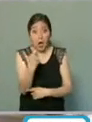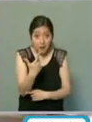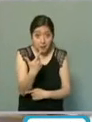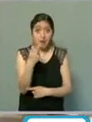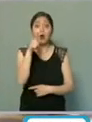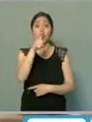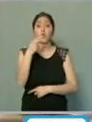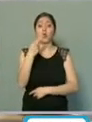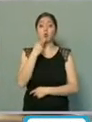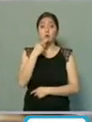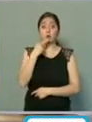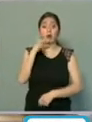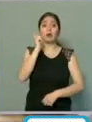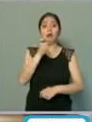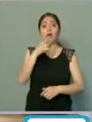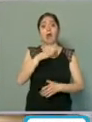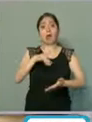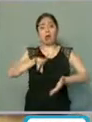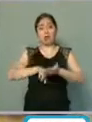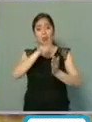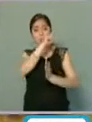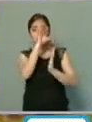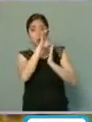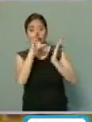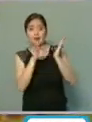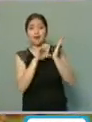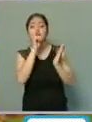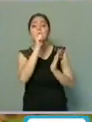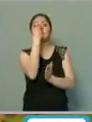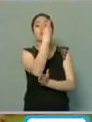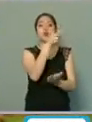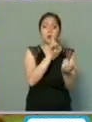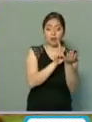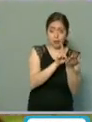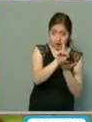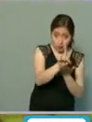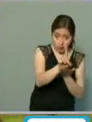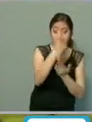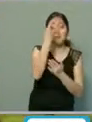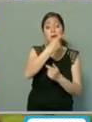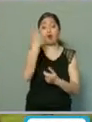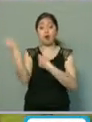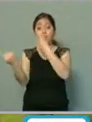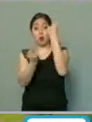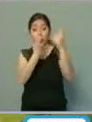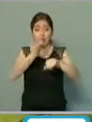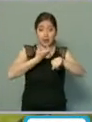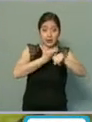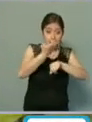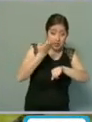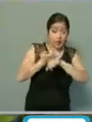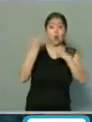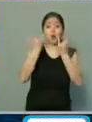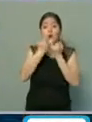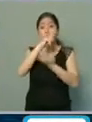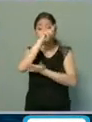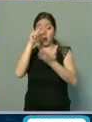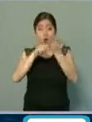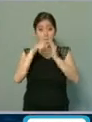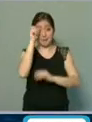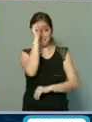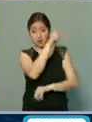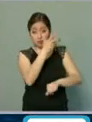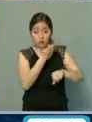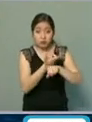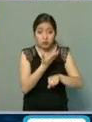algo pues que está en la Constitución y que exactamente es un derecho y que en ciertos estados, en ciertos lugares de Estados Unidos, pues